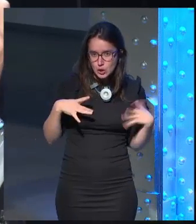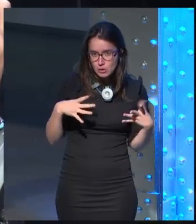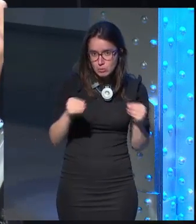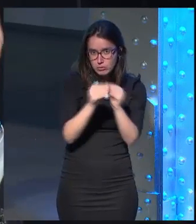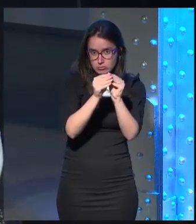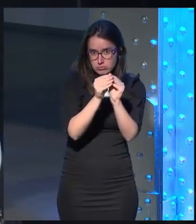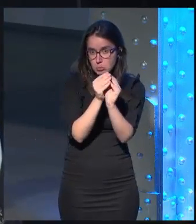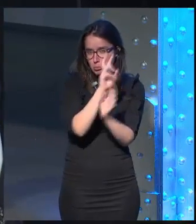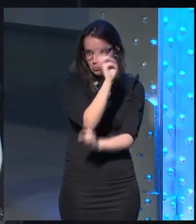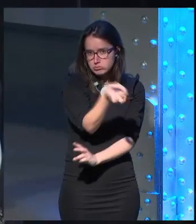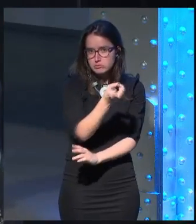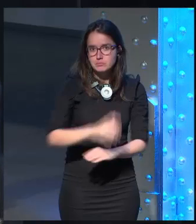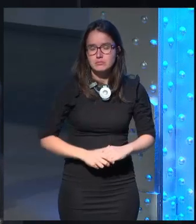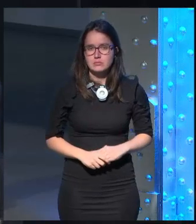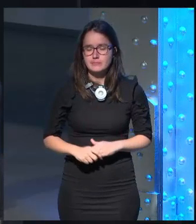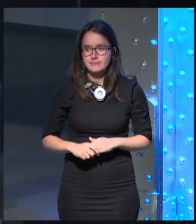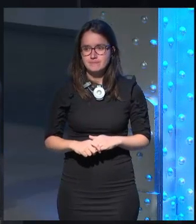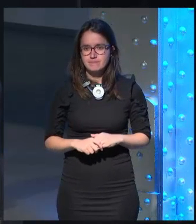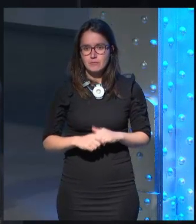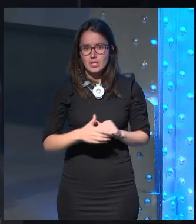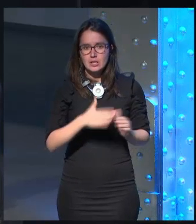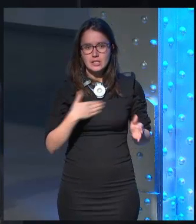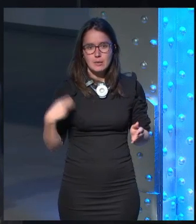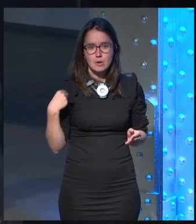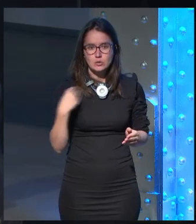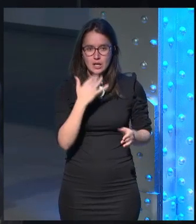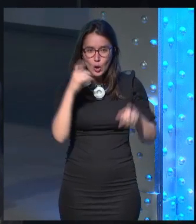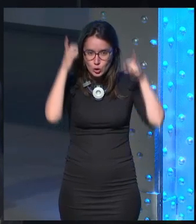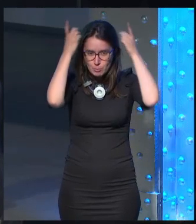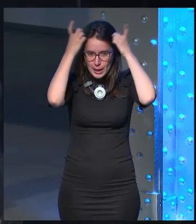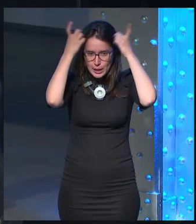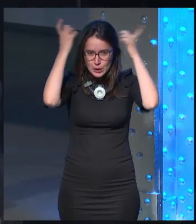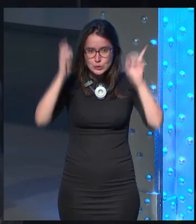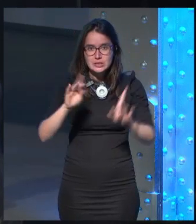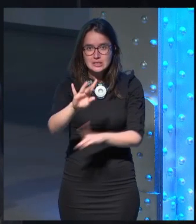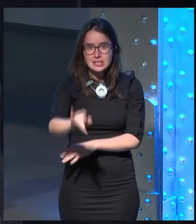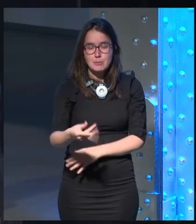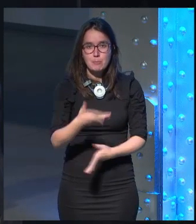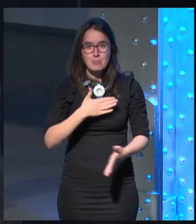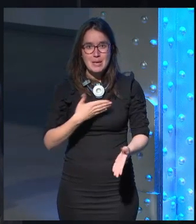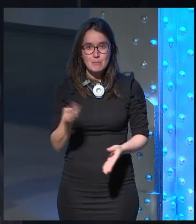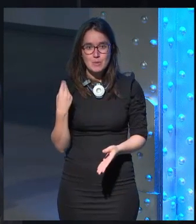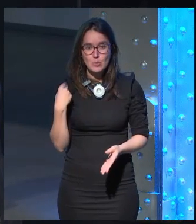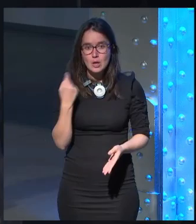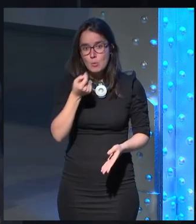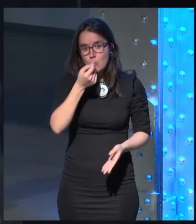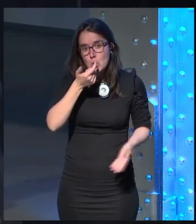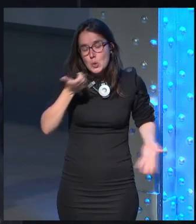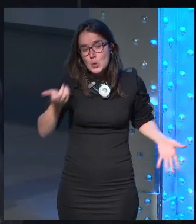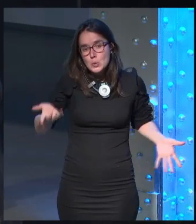común, etcétera. ¿Nos quieren preguntar algo? Sí, mi pregunta se sale un poquito,